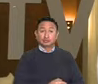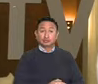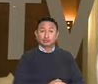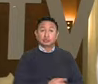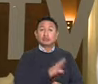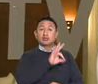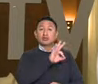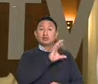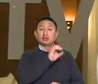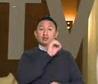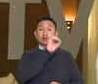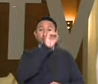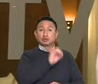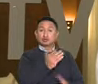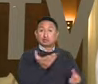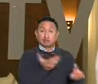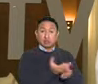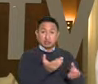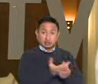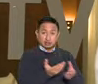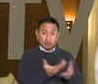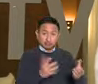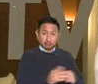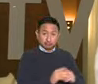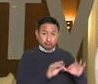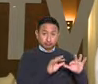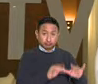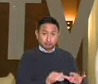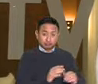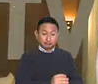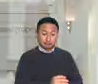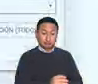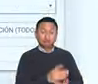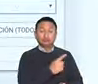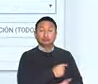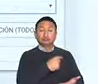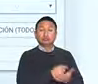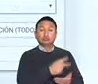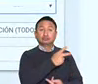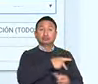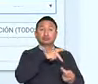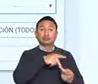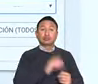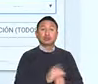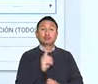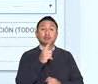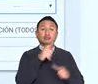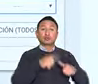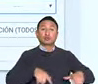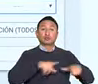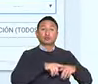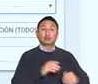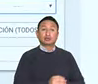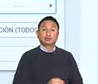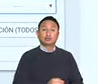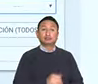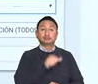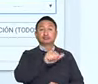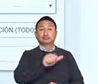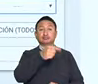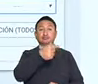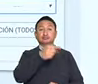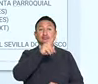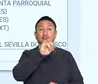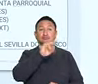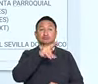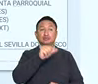del 90% de las actas escrutadas. Estamos ya con Guayas, prefecto, primer lugar, Marcela Aguiñaga,